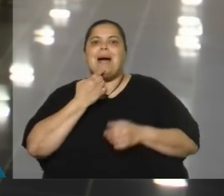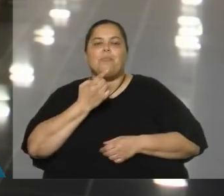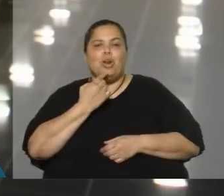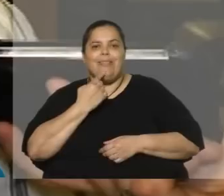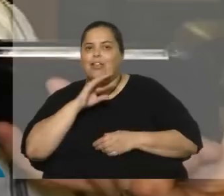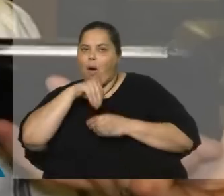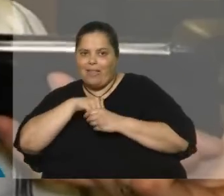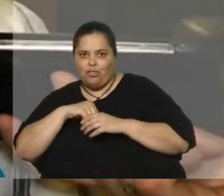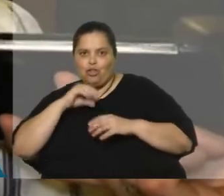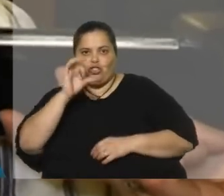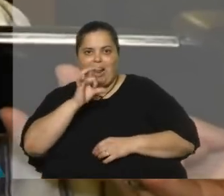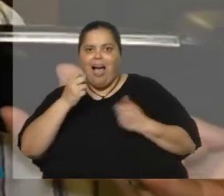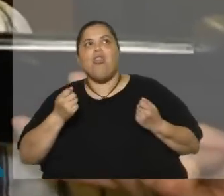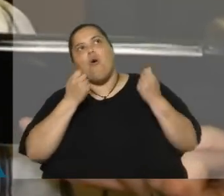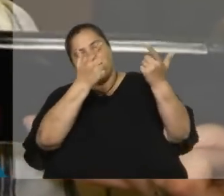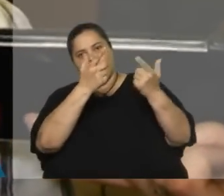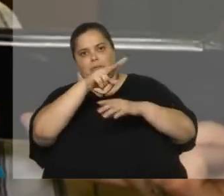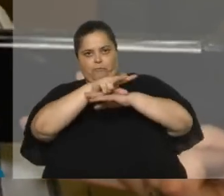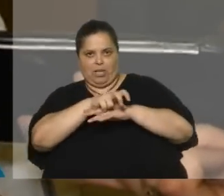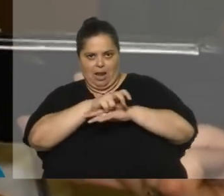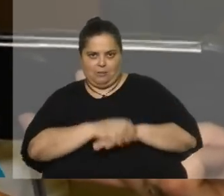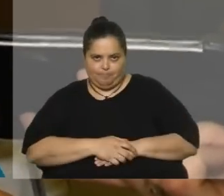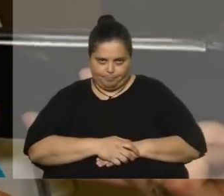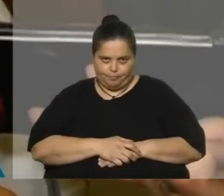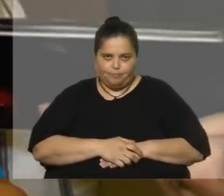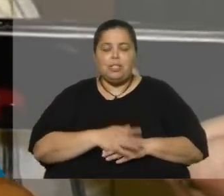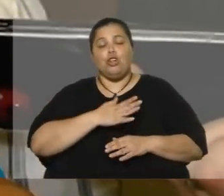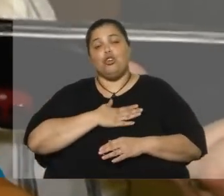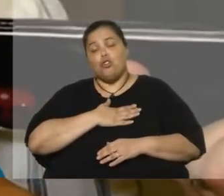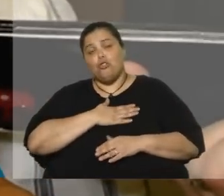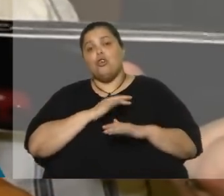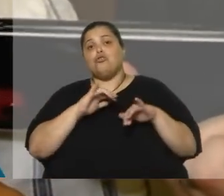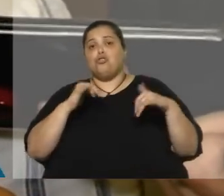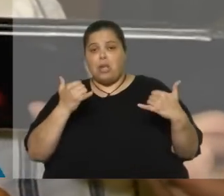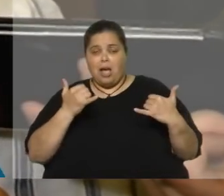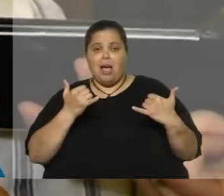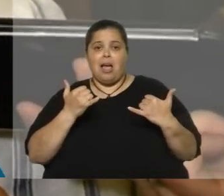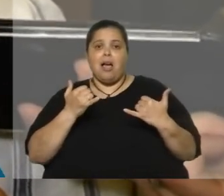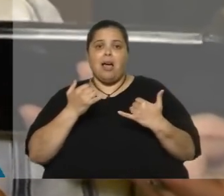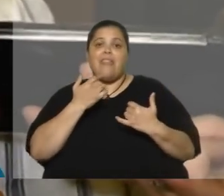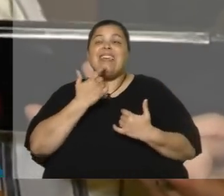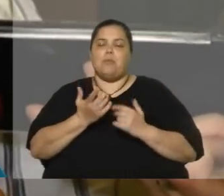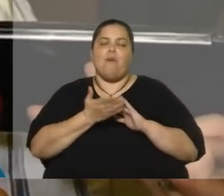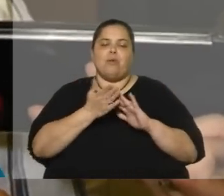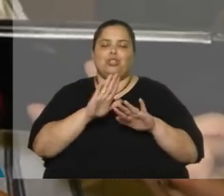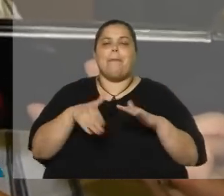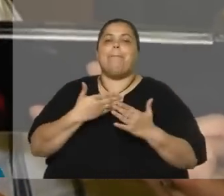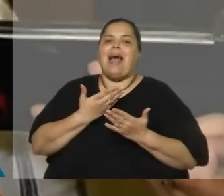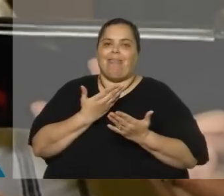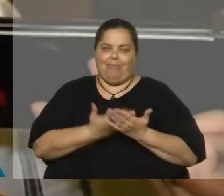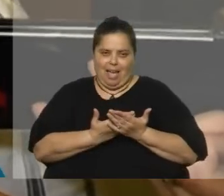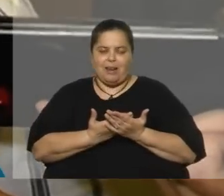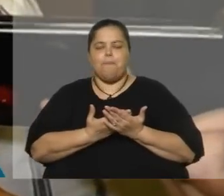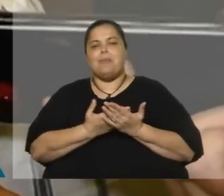extraordinaria. Nosotros confirmamos que vamos a hacer un planteo de cuestión de fueros, ya se